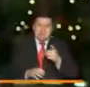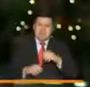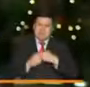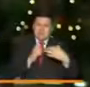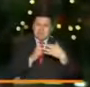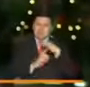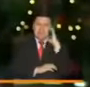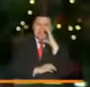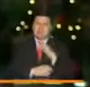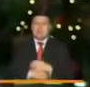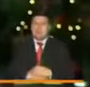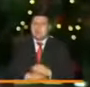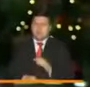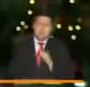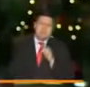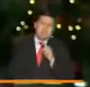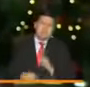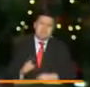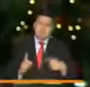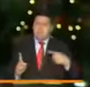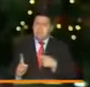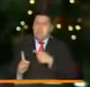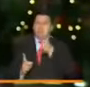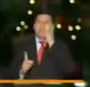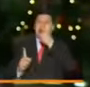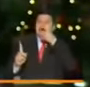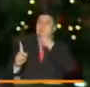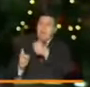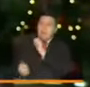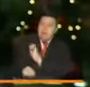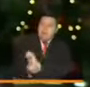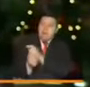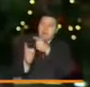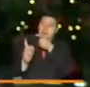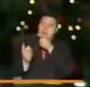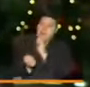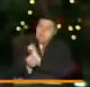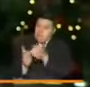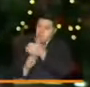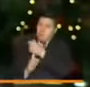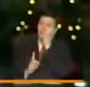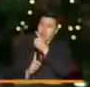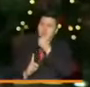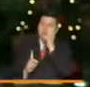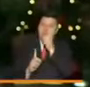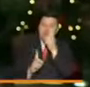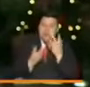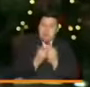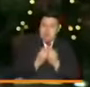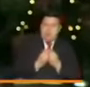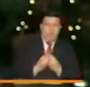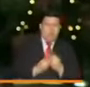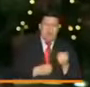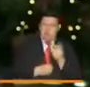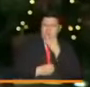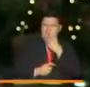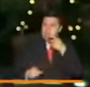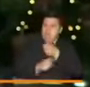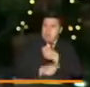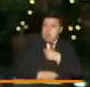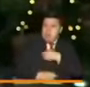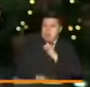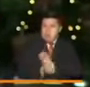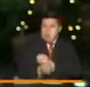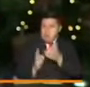daño al país? Aquí no puede haber asesinatos políticos o secuestros políticos o extorsiones políticas. Son asesinatos criminales, secuestros